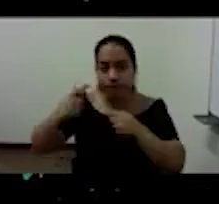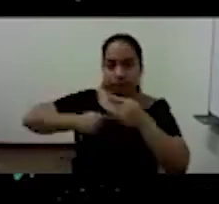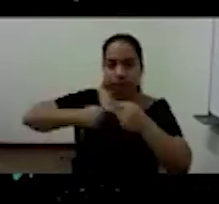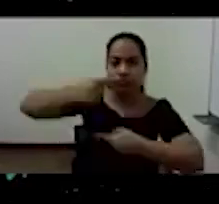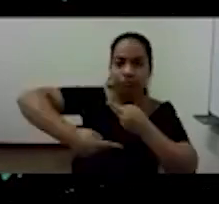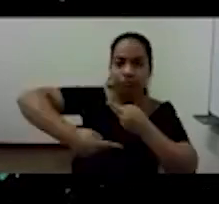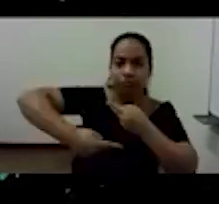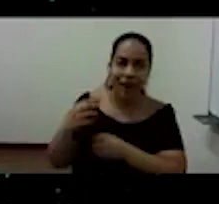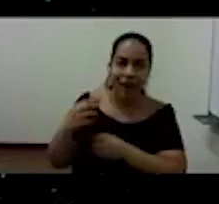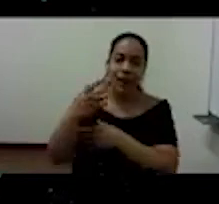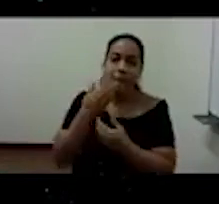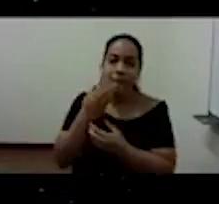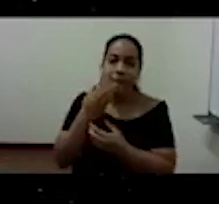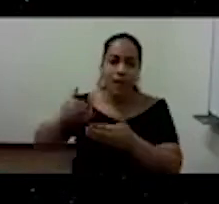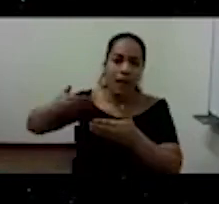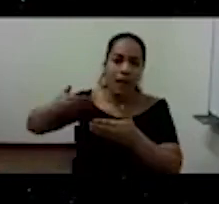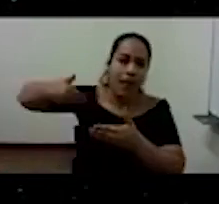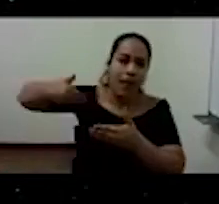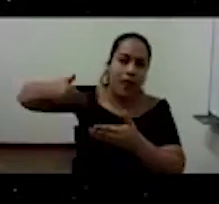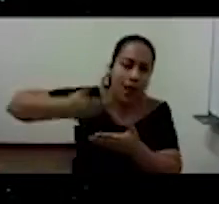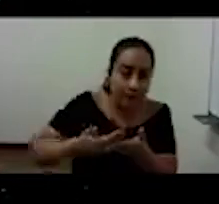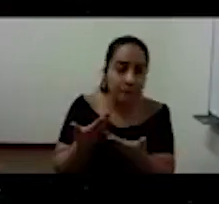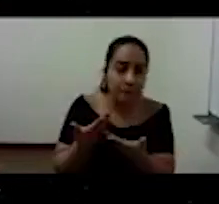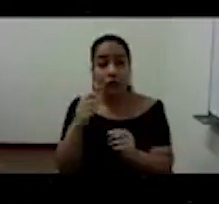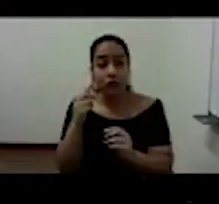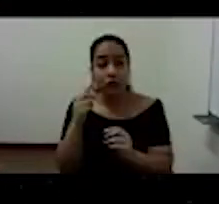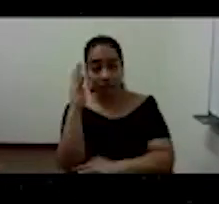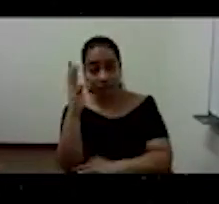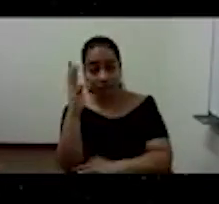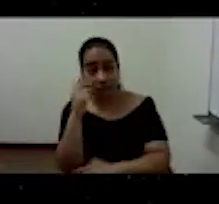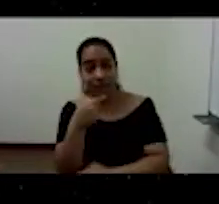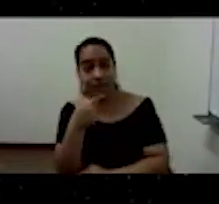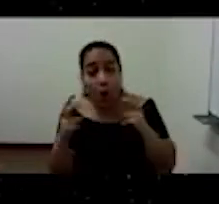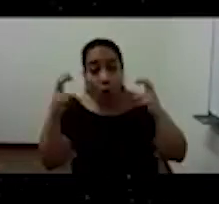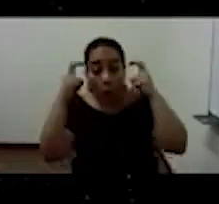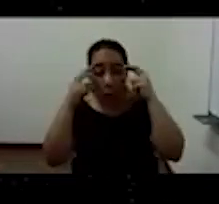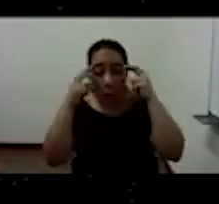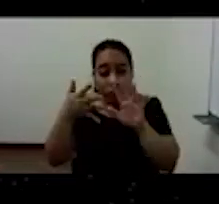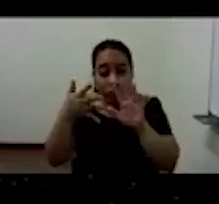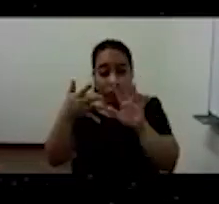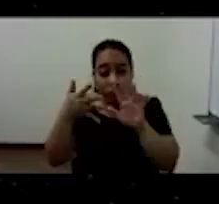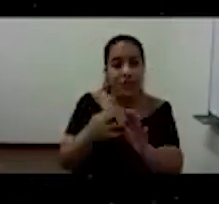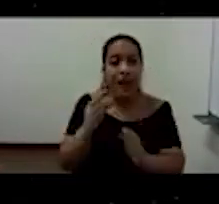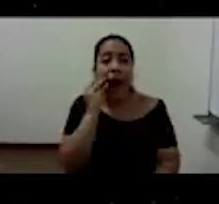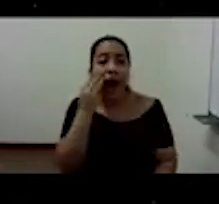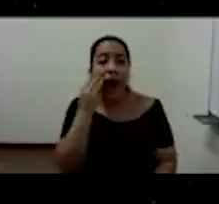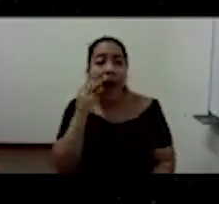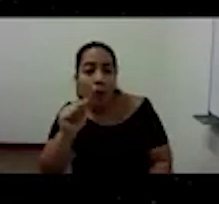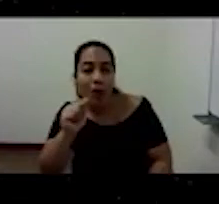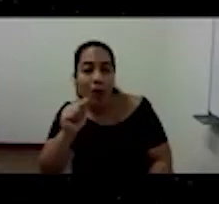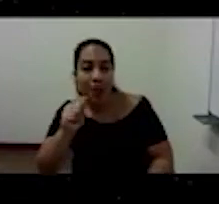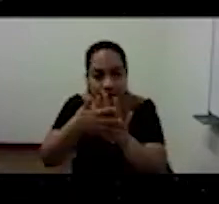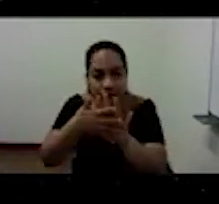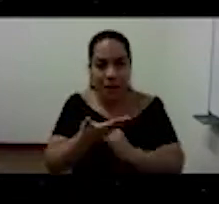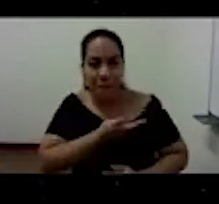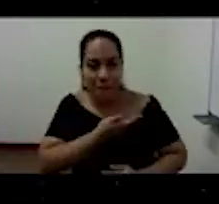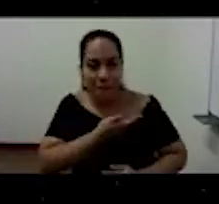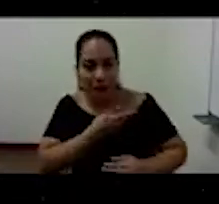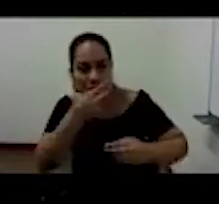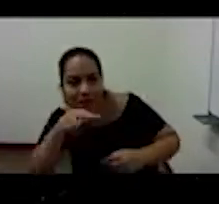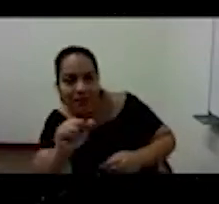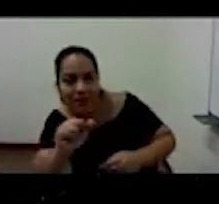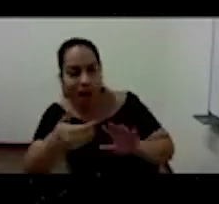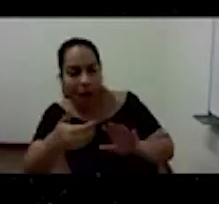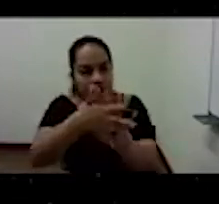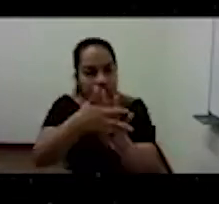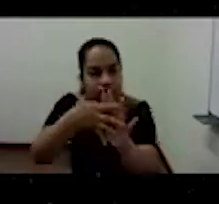generación en generación. Como lo dije en la ponencia, estos conocimientos son transmitidos de abuela a madre e hija y